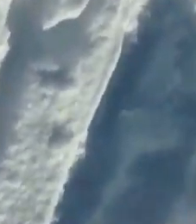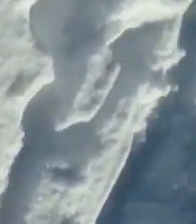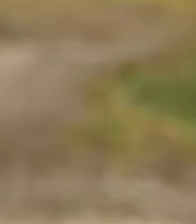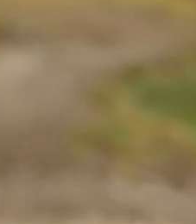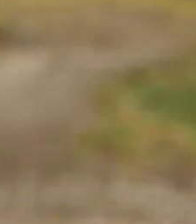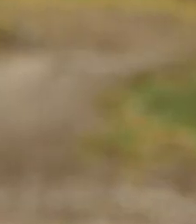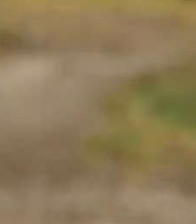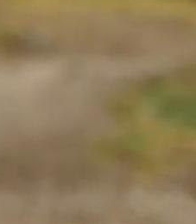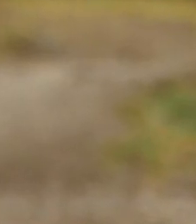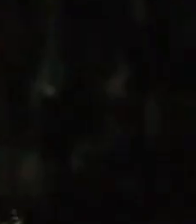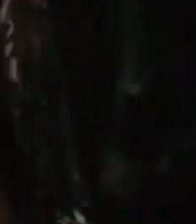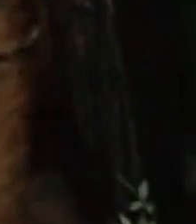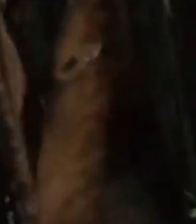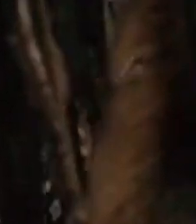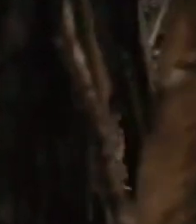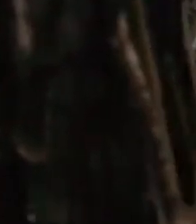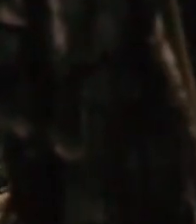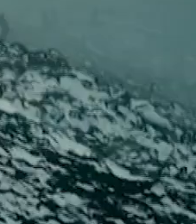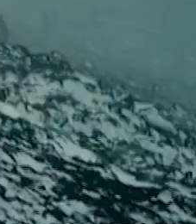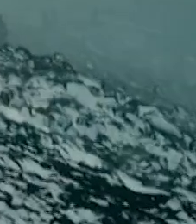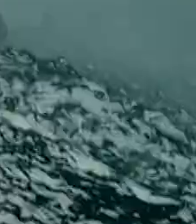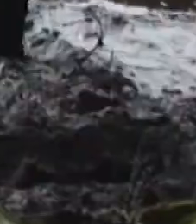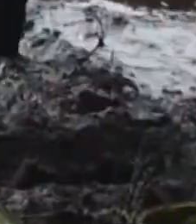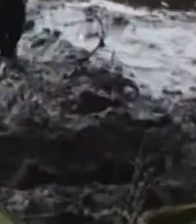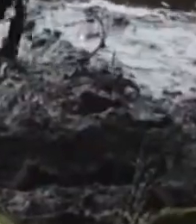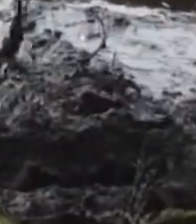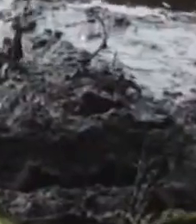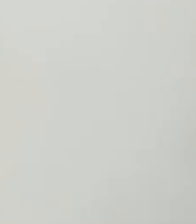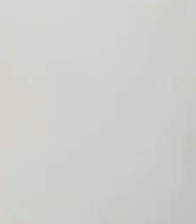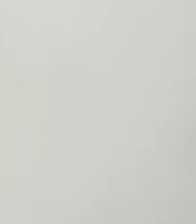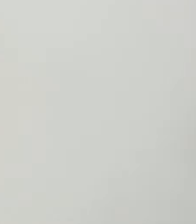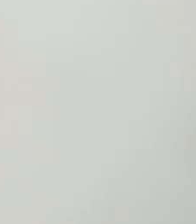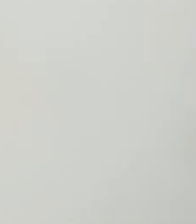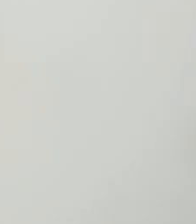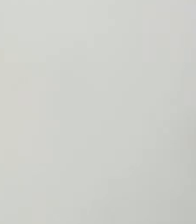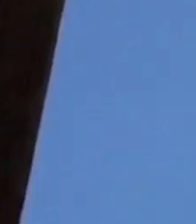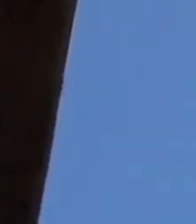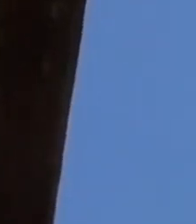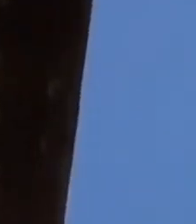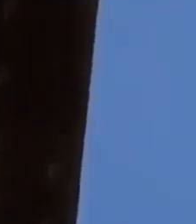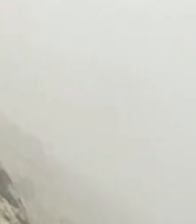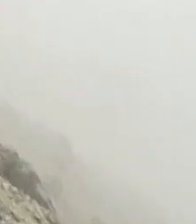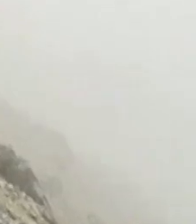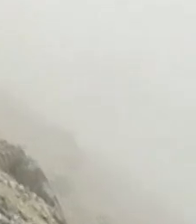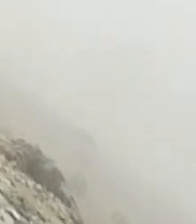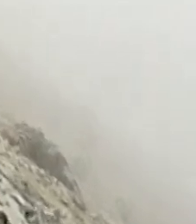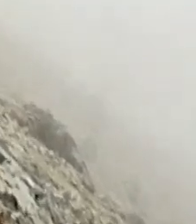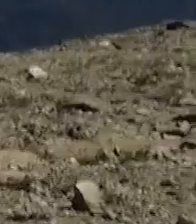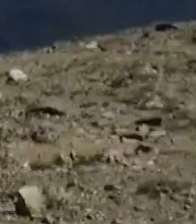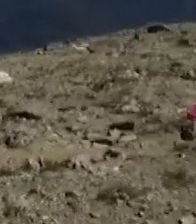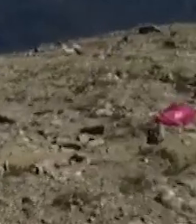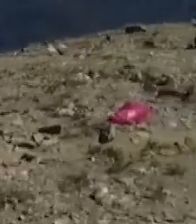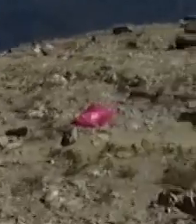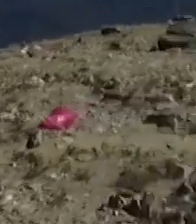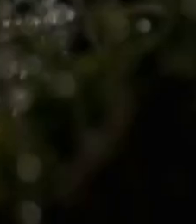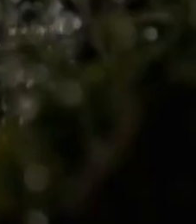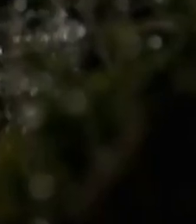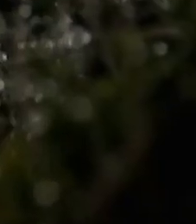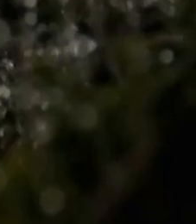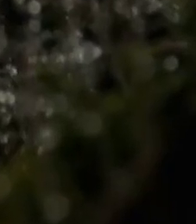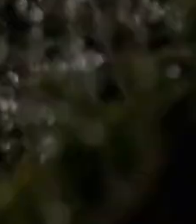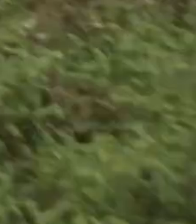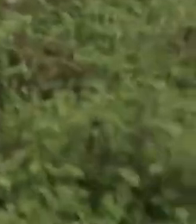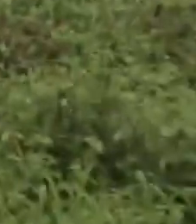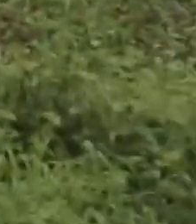En compañía de corredores que viven la vida como una aventura permanente en los paisajes más deslumbrantes. Todos